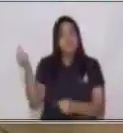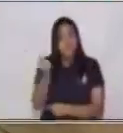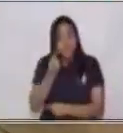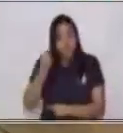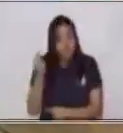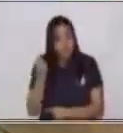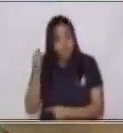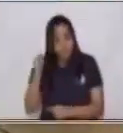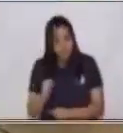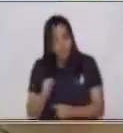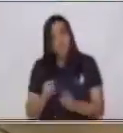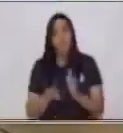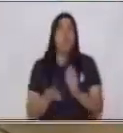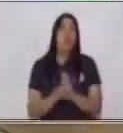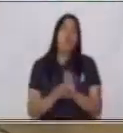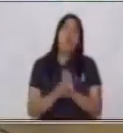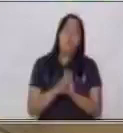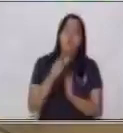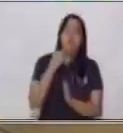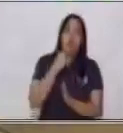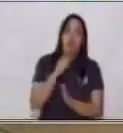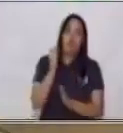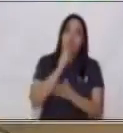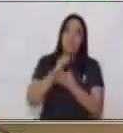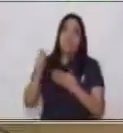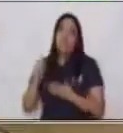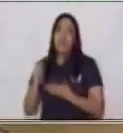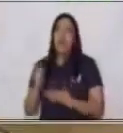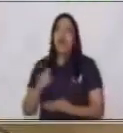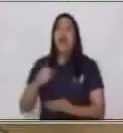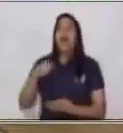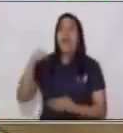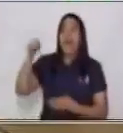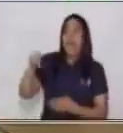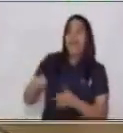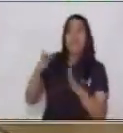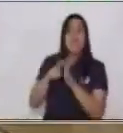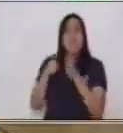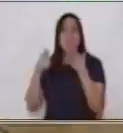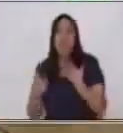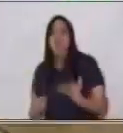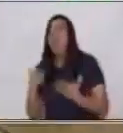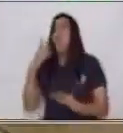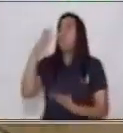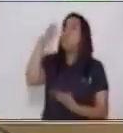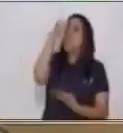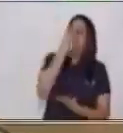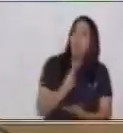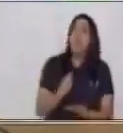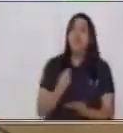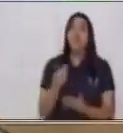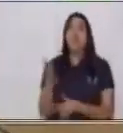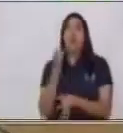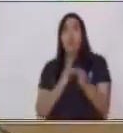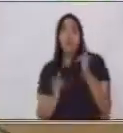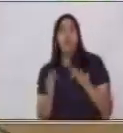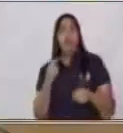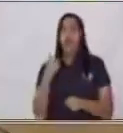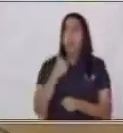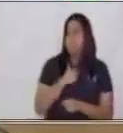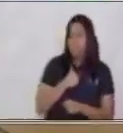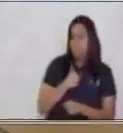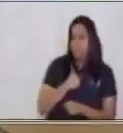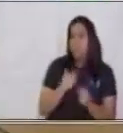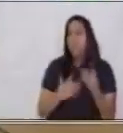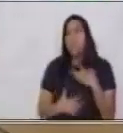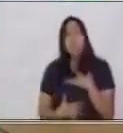como este libro o lo que leí me gustó mucho, o esto está muy bonito, o me pareció muy interesante. No.